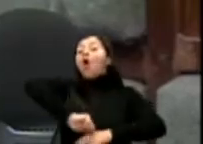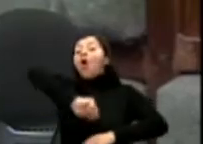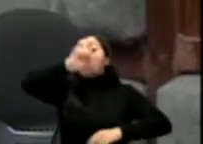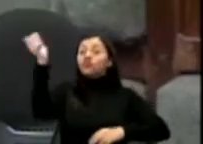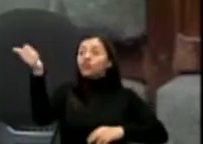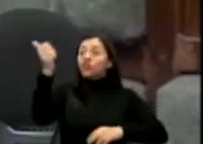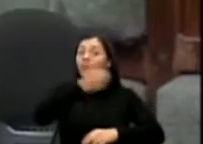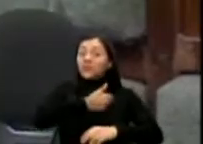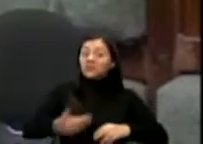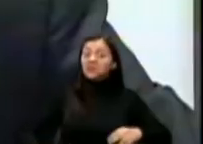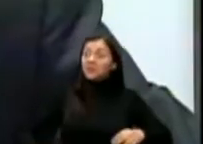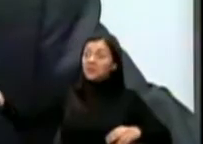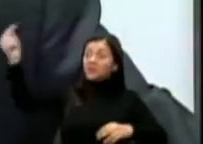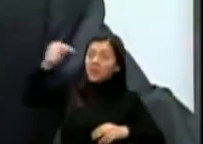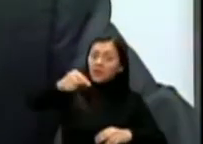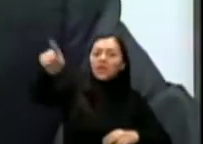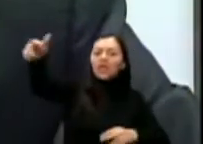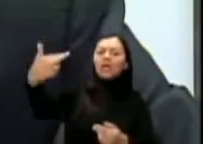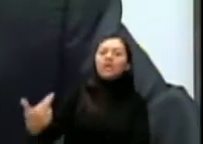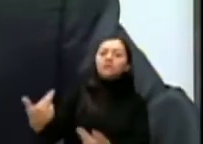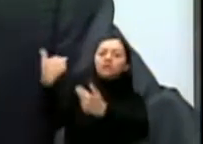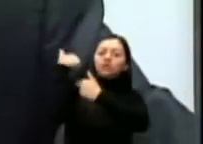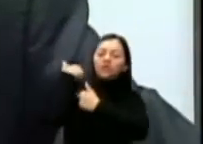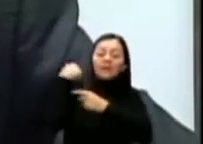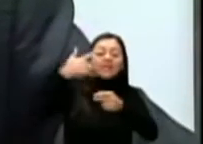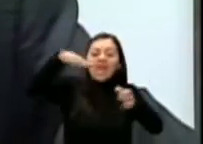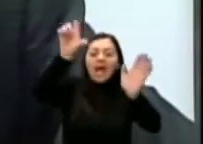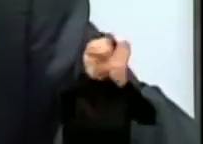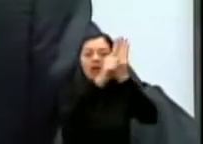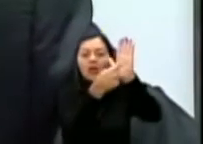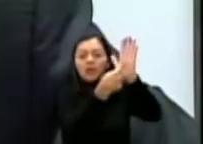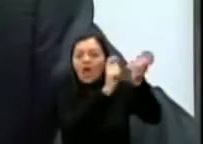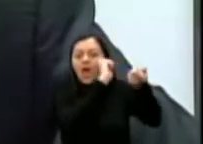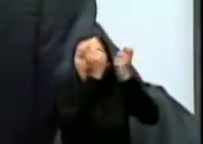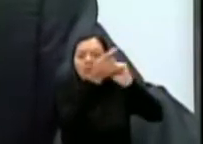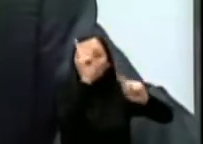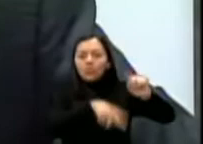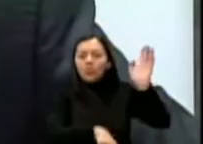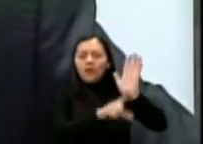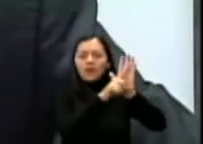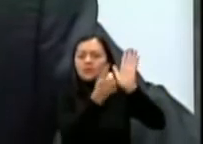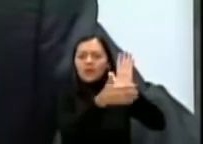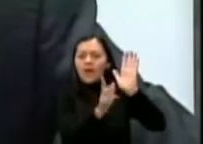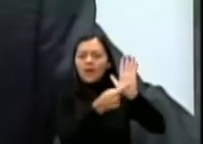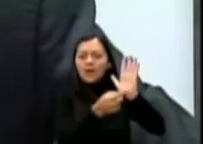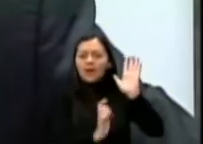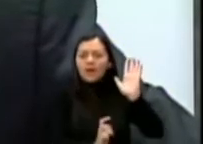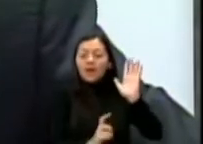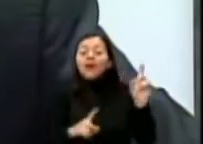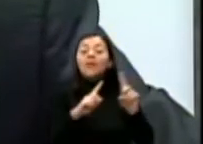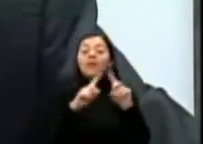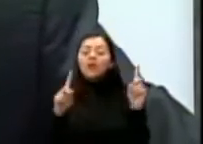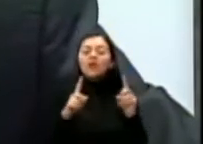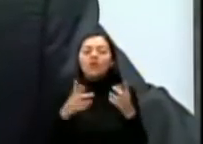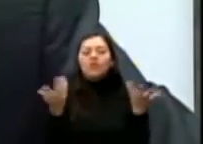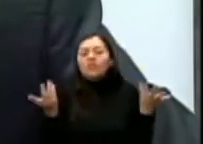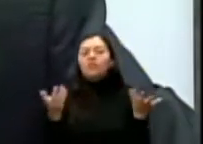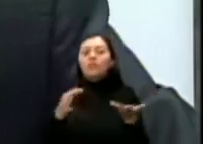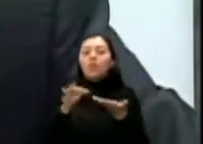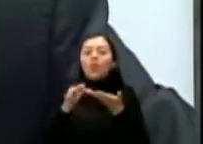responsables que los hay muchos en la amazonía de este y un ejemplo de la cantidad de gobiernos parroquiales